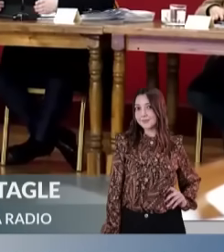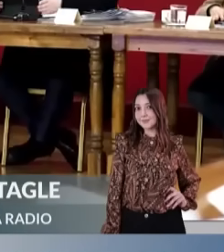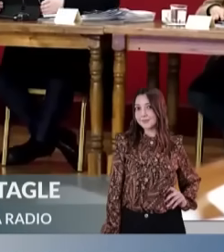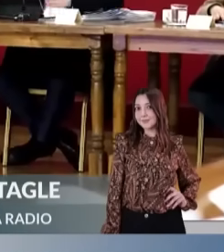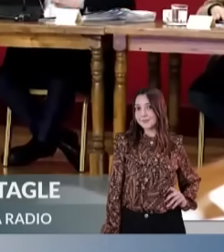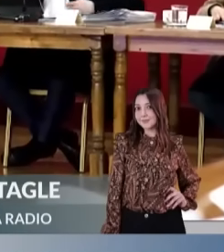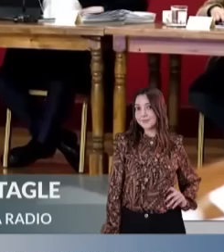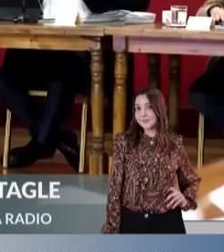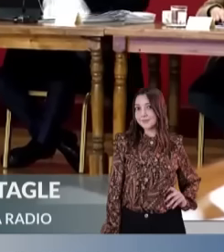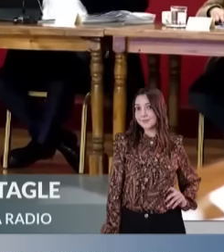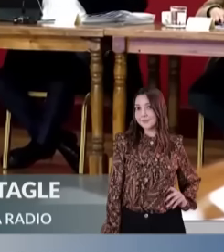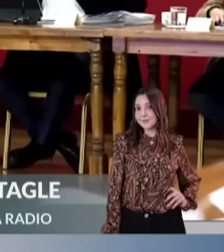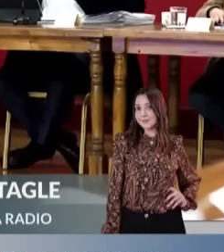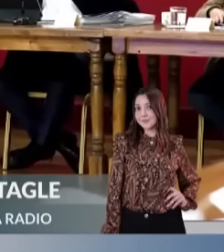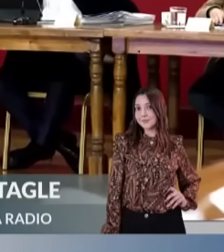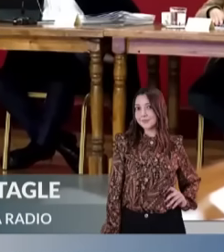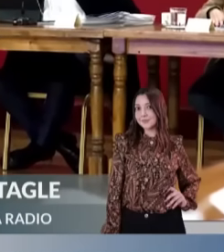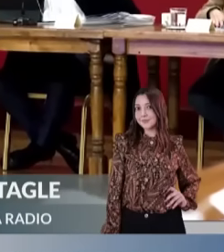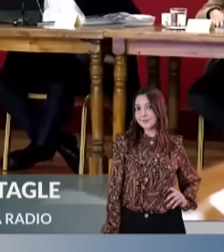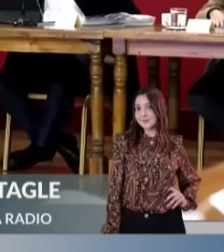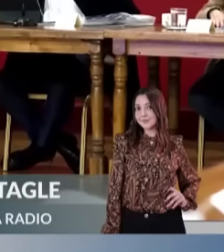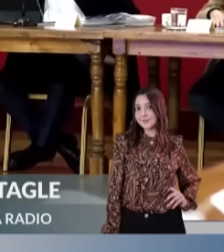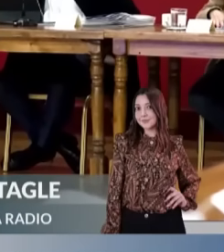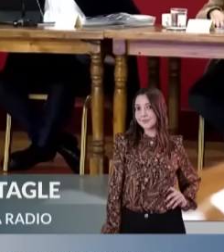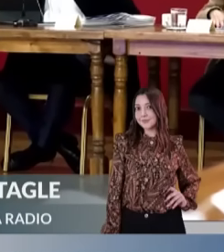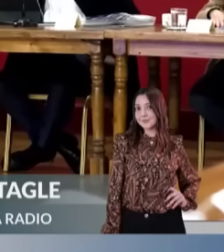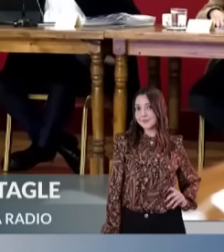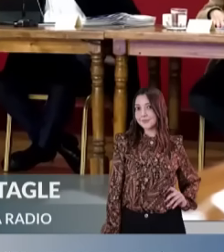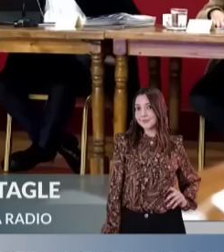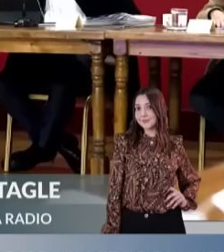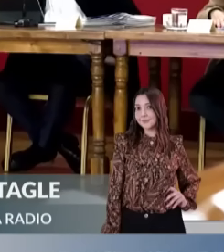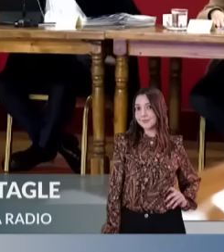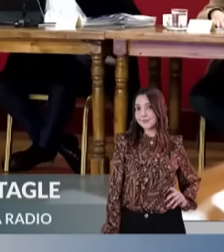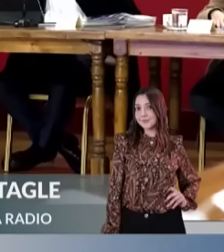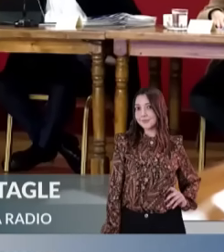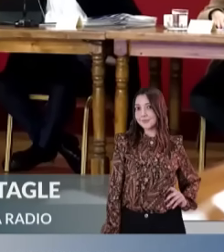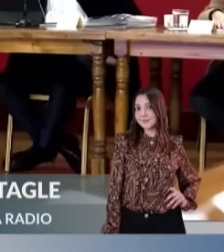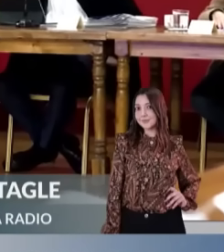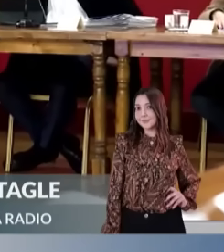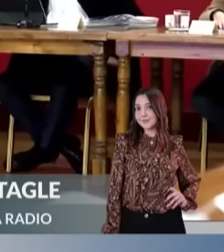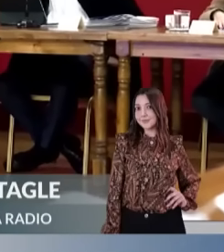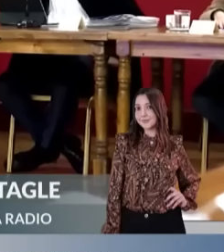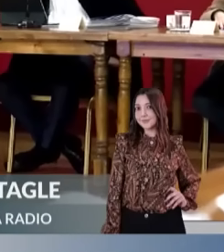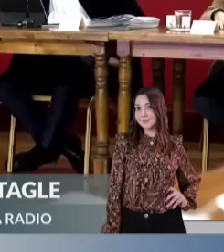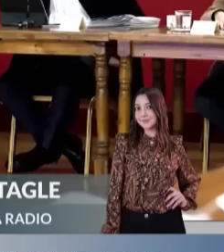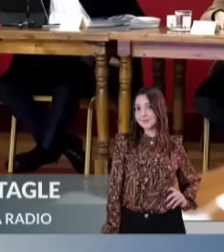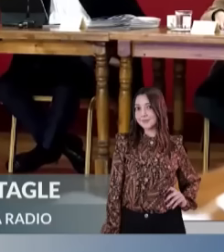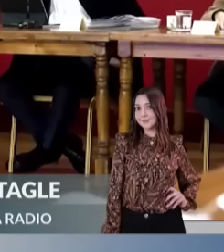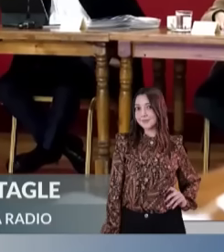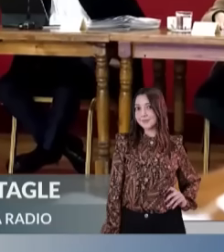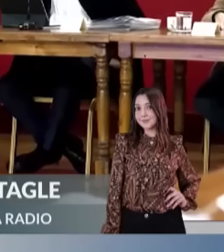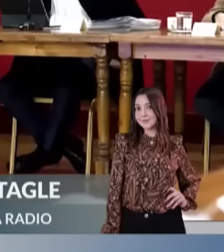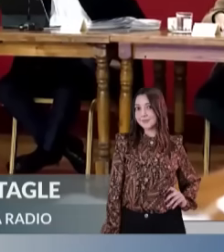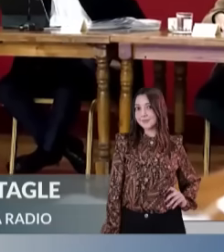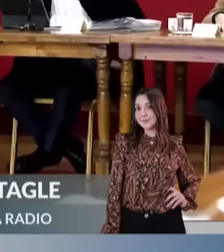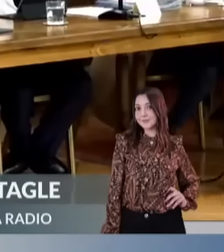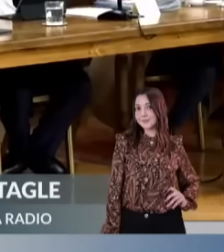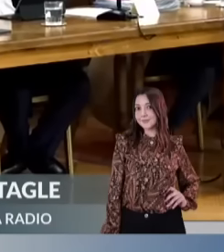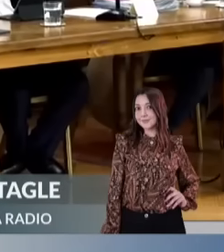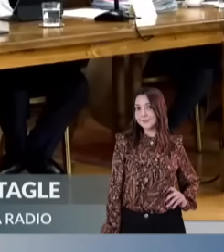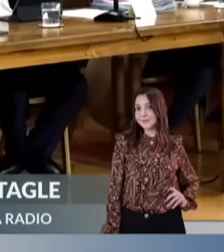No hay ningún curso para no robar. Eso no es necesario. Ni para designar gente a dedo. Eso no